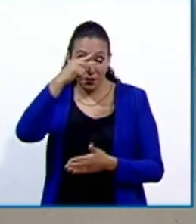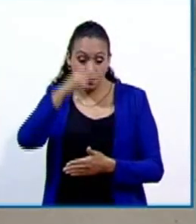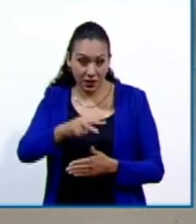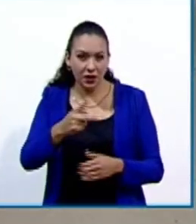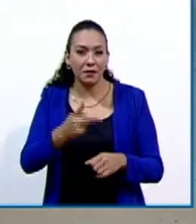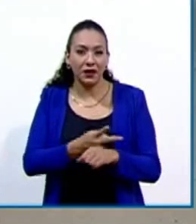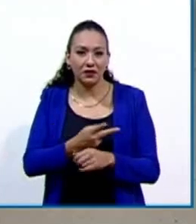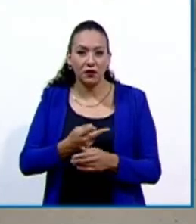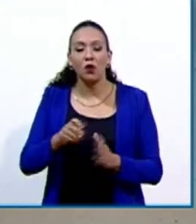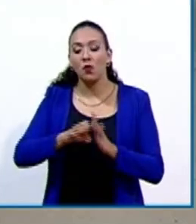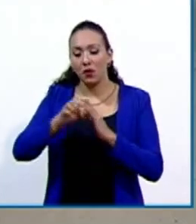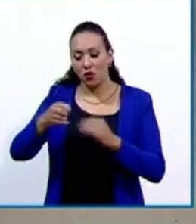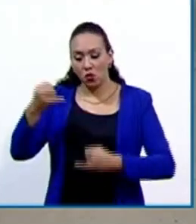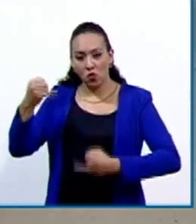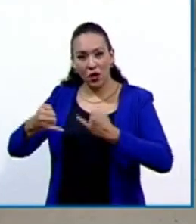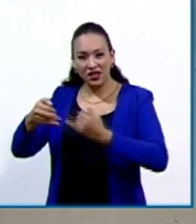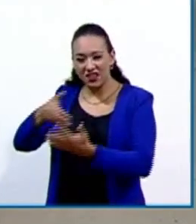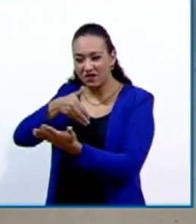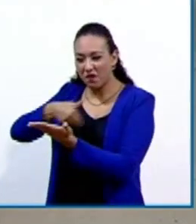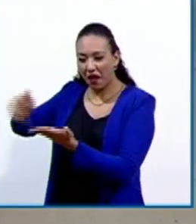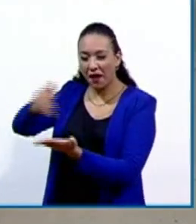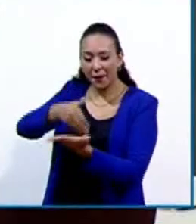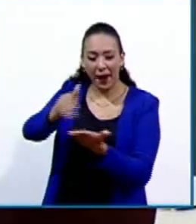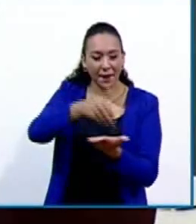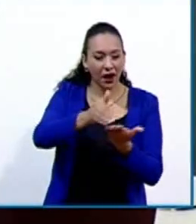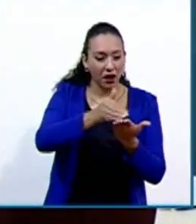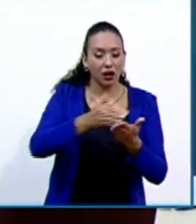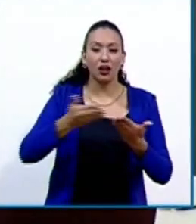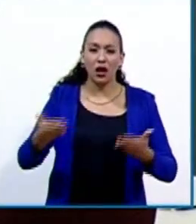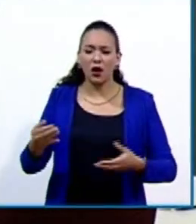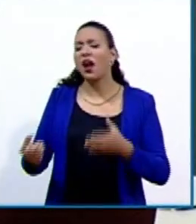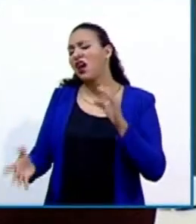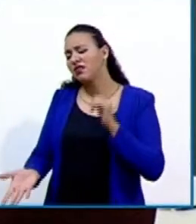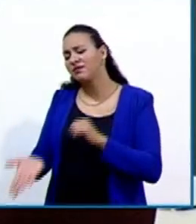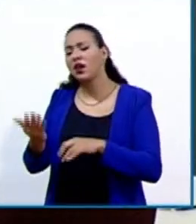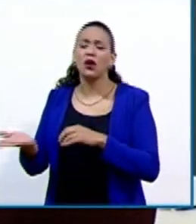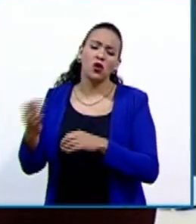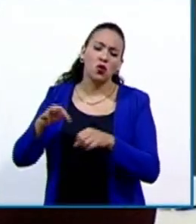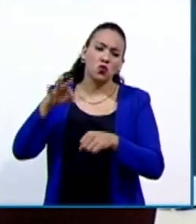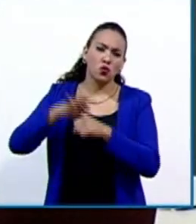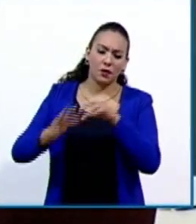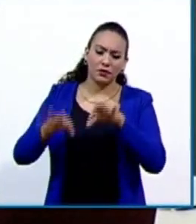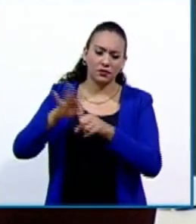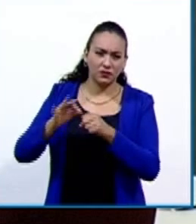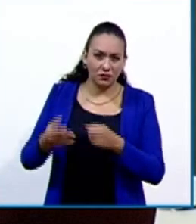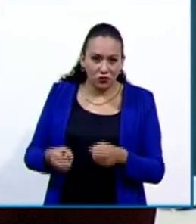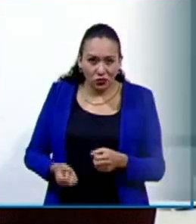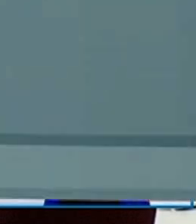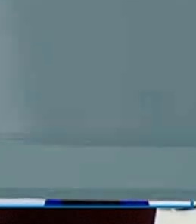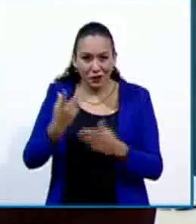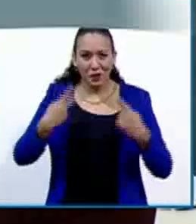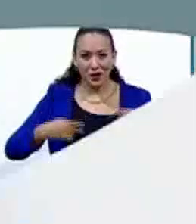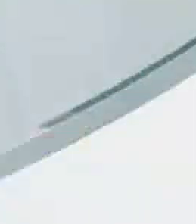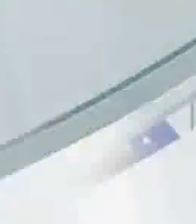genera incertidumbre, pues no hay certeza sobre cuál será la guía de acción de los nuevos juzgadores.